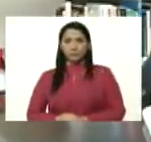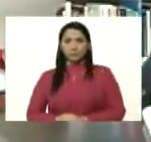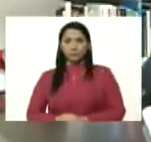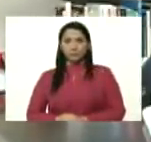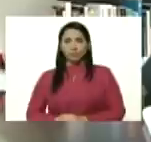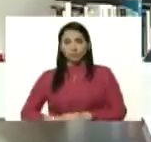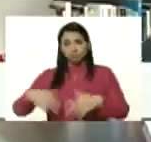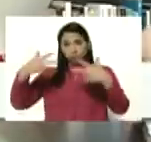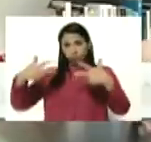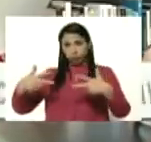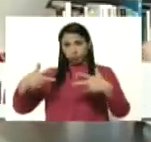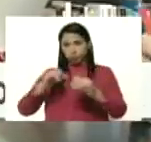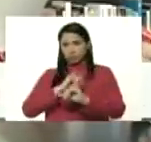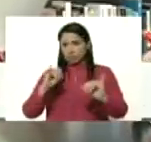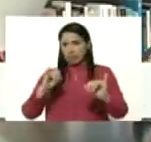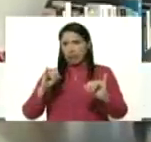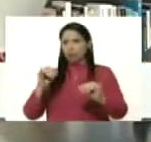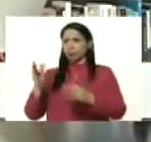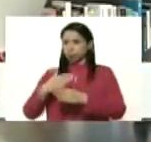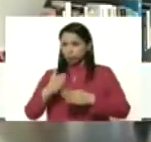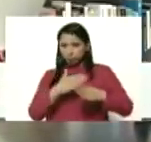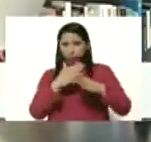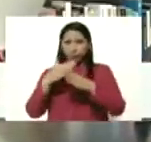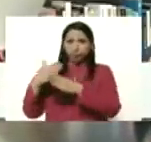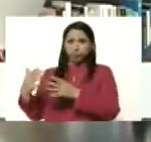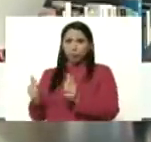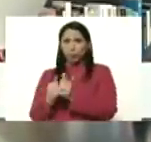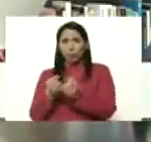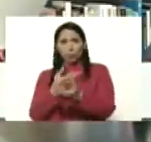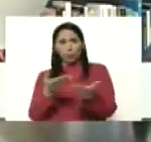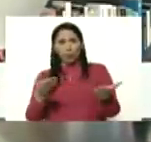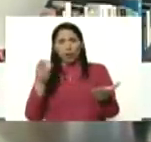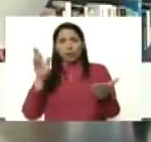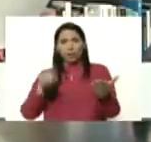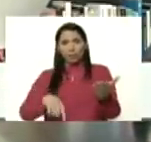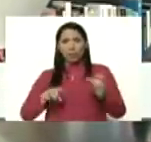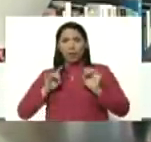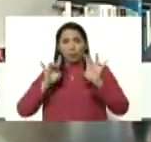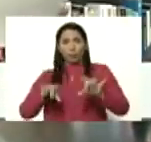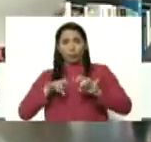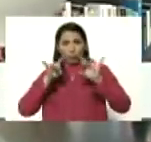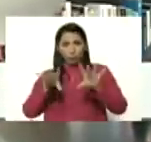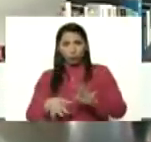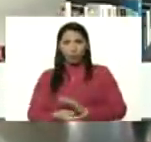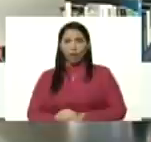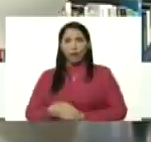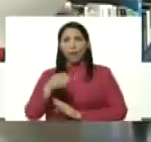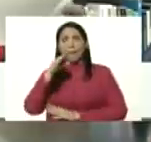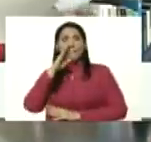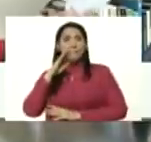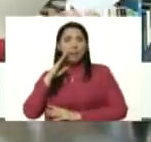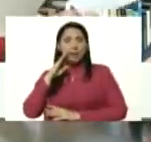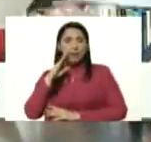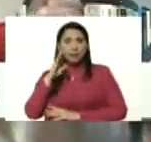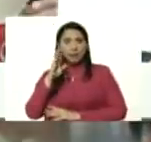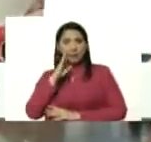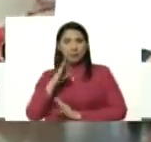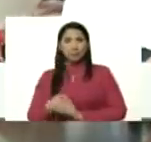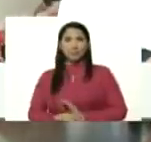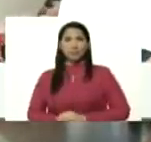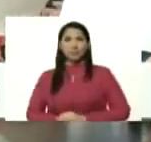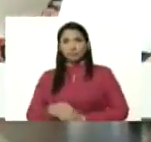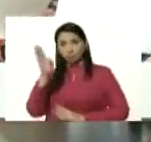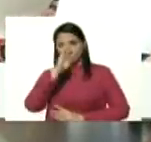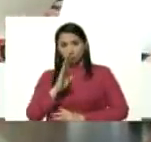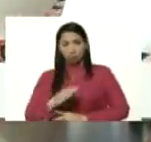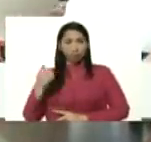streaming, ya vamos a compartir con ellos, de Australia, Bélgica, Brasil,